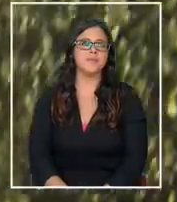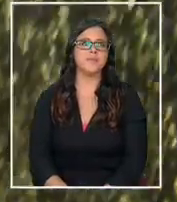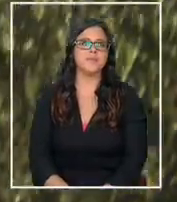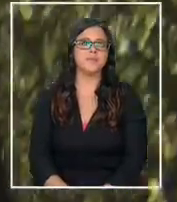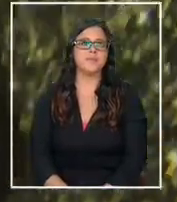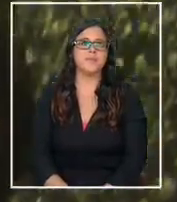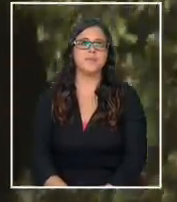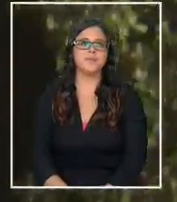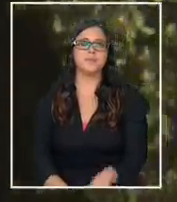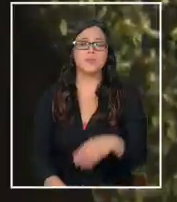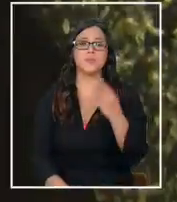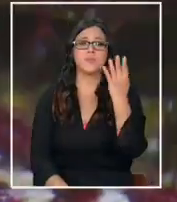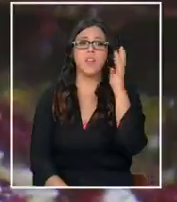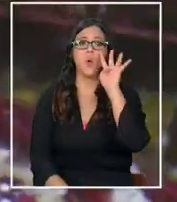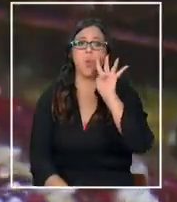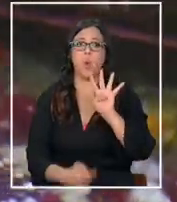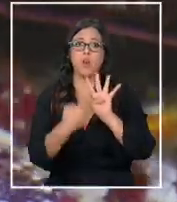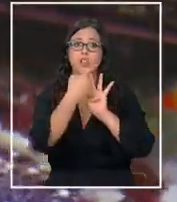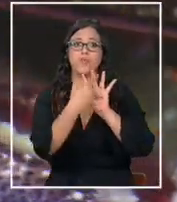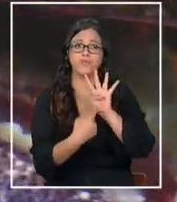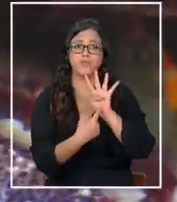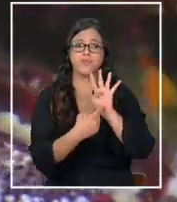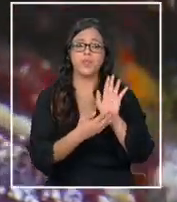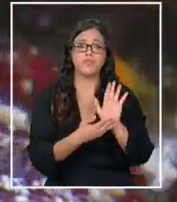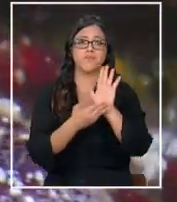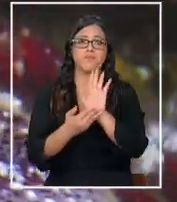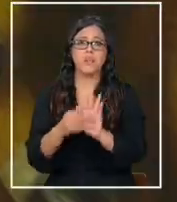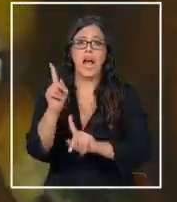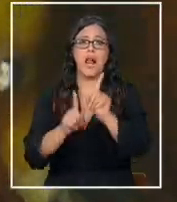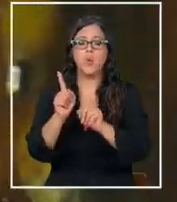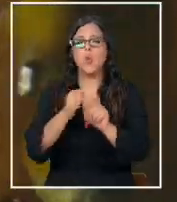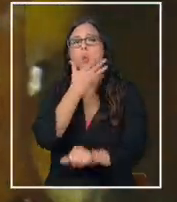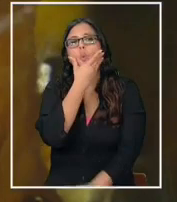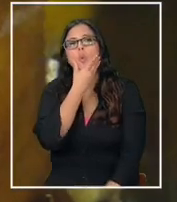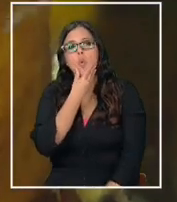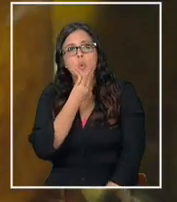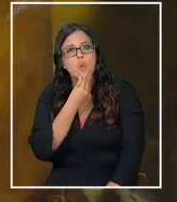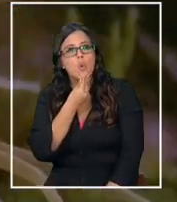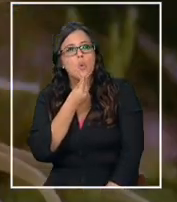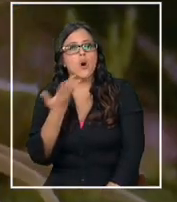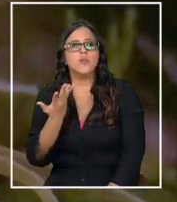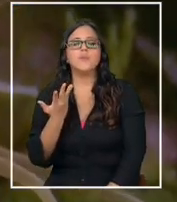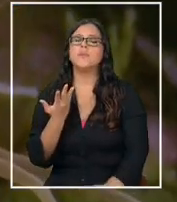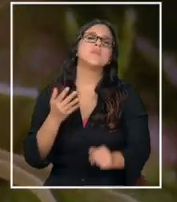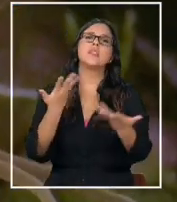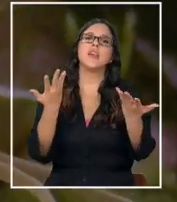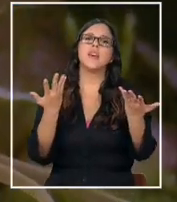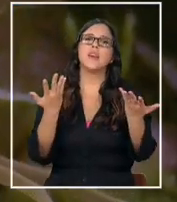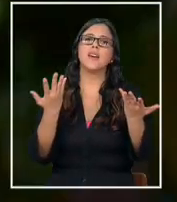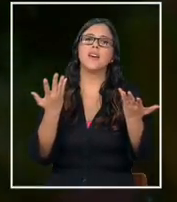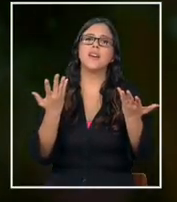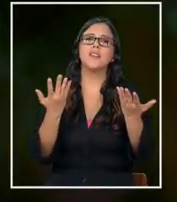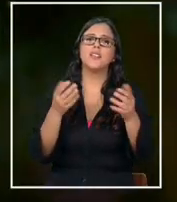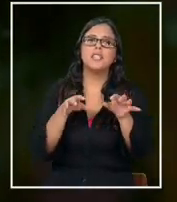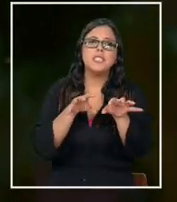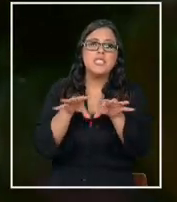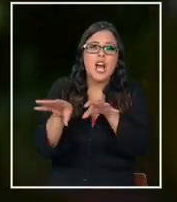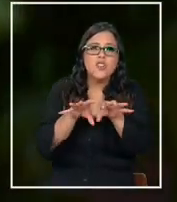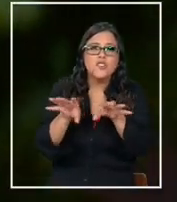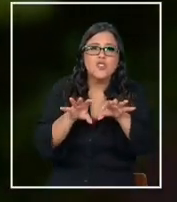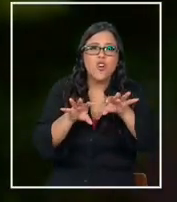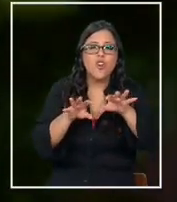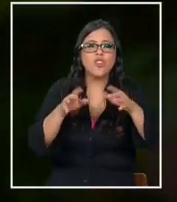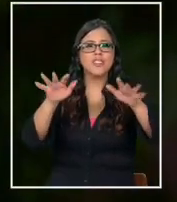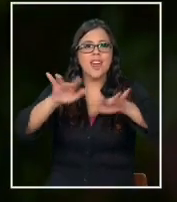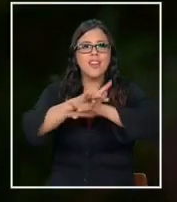A través de 4 capítulos, Frontera Azul mostró algunos de los maravillosos ecosistemas del mar que baña las costas de Chile,